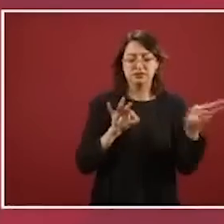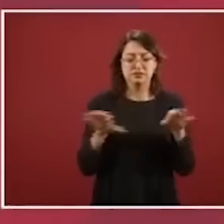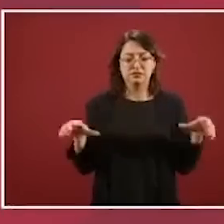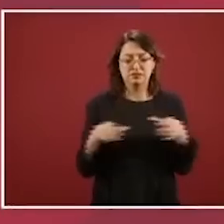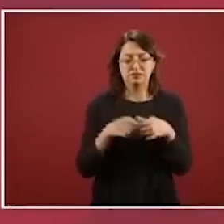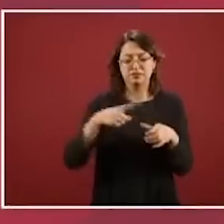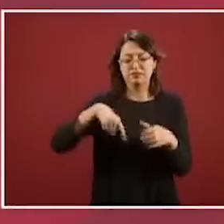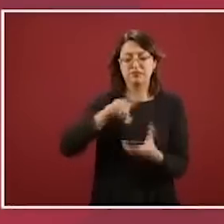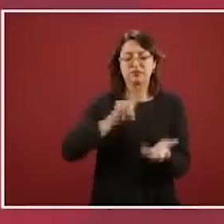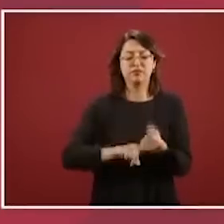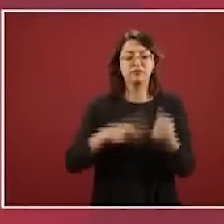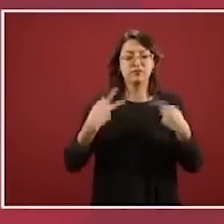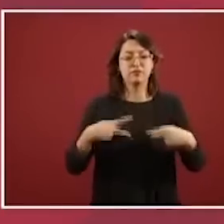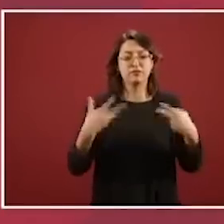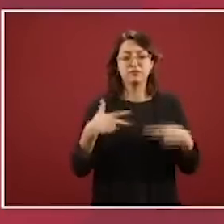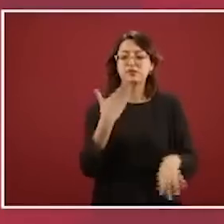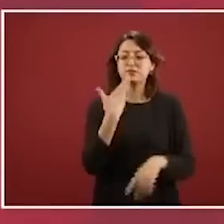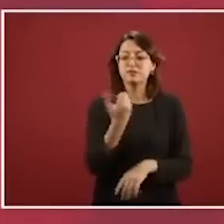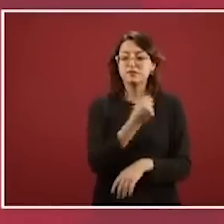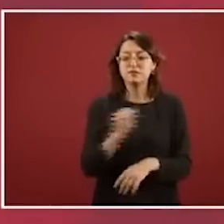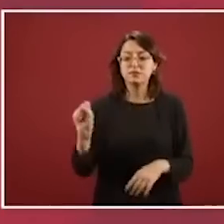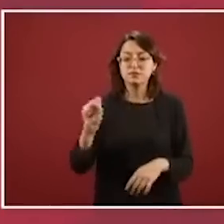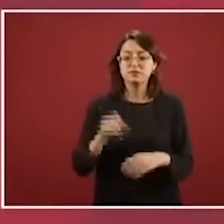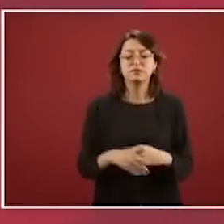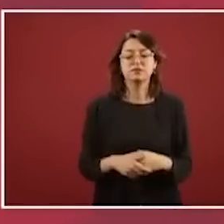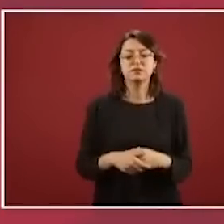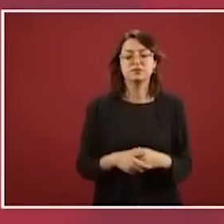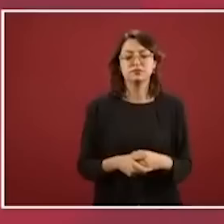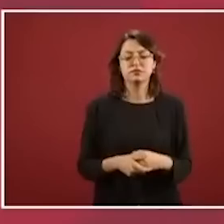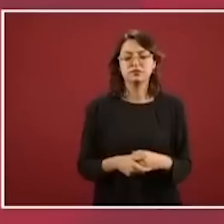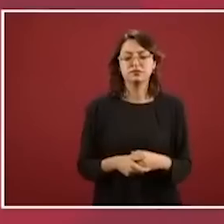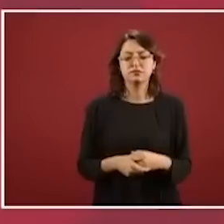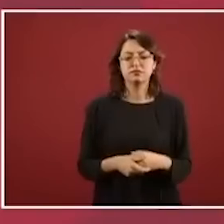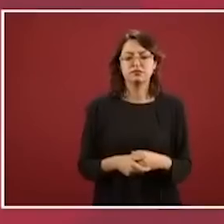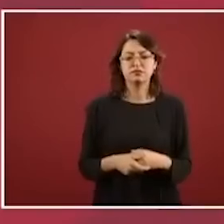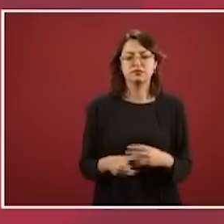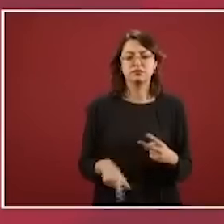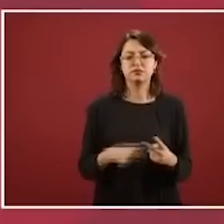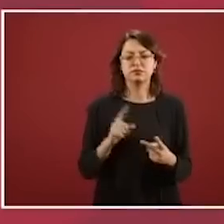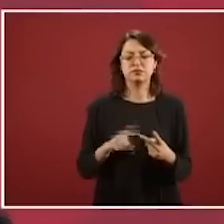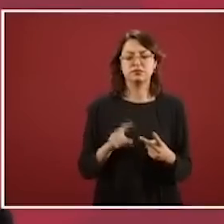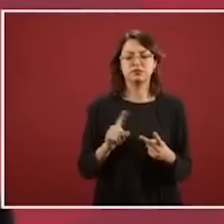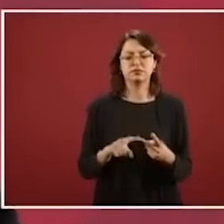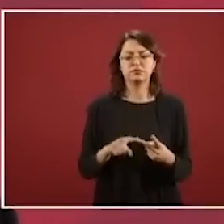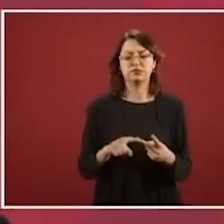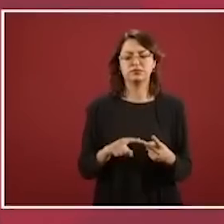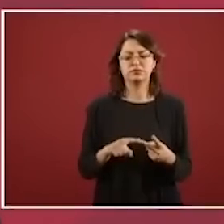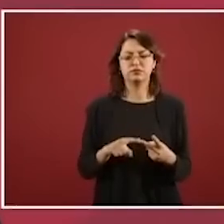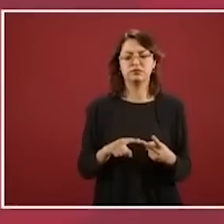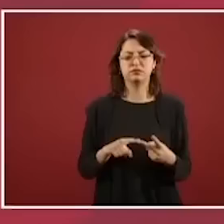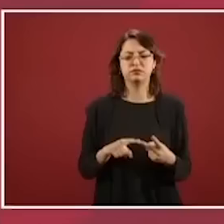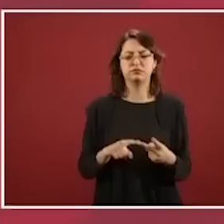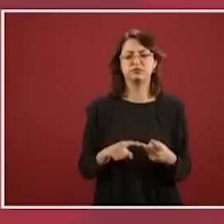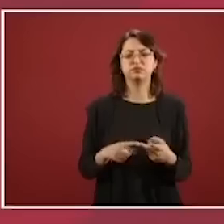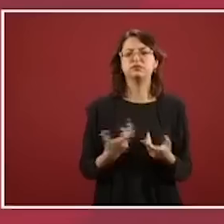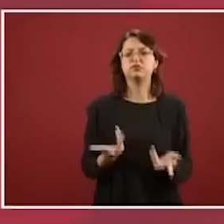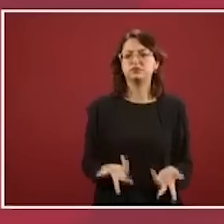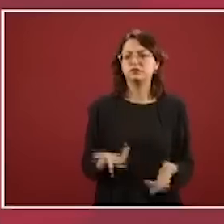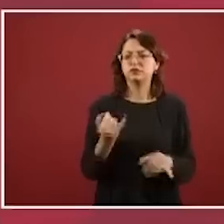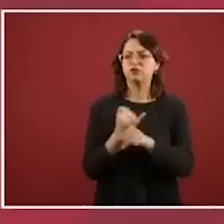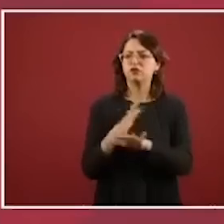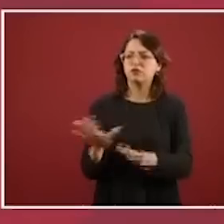personal especializado. Segundo, tienes que organizar lo que es la reunión, cómo vas a hacerte de la